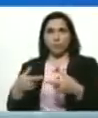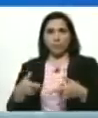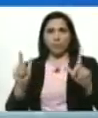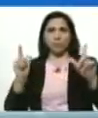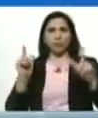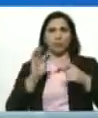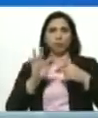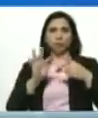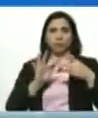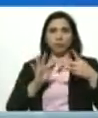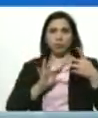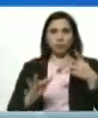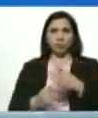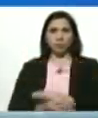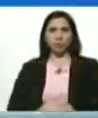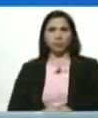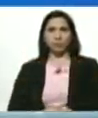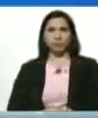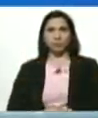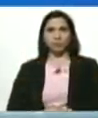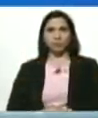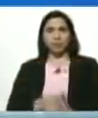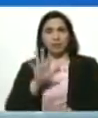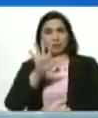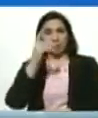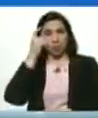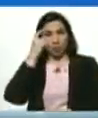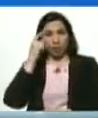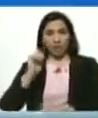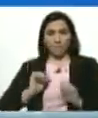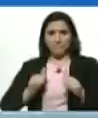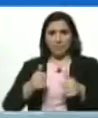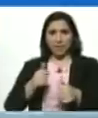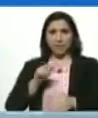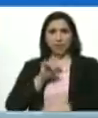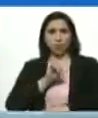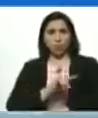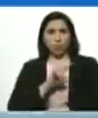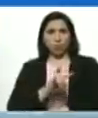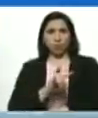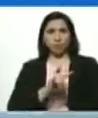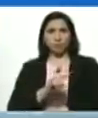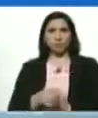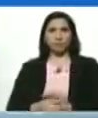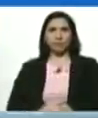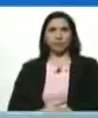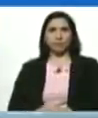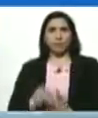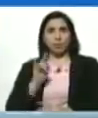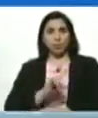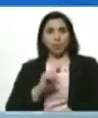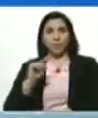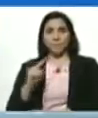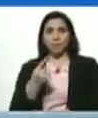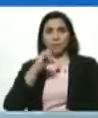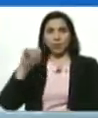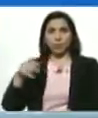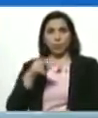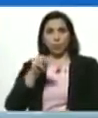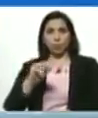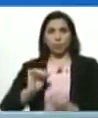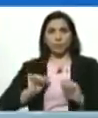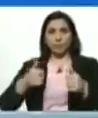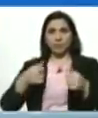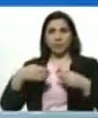funcionamiento cinco días que arranca del lunes que viene lunes primero de junio arranca la